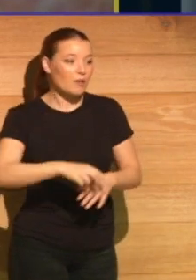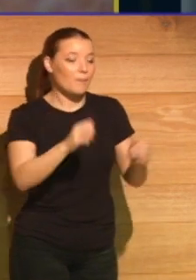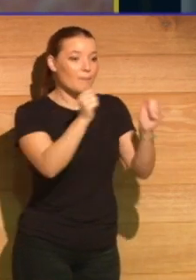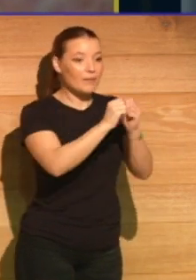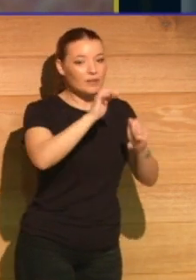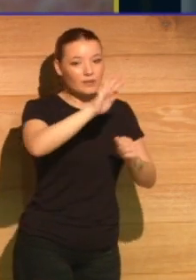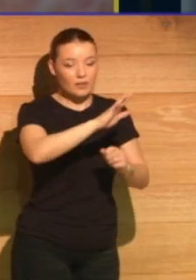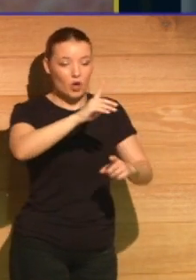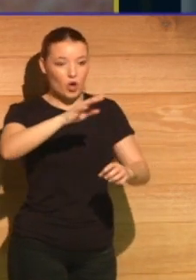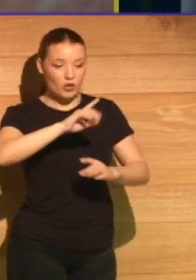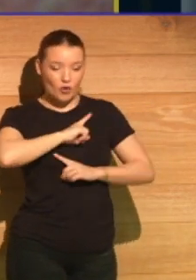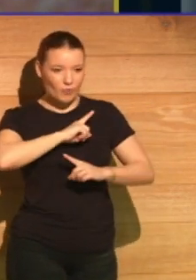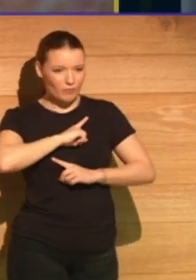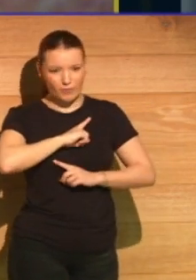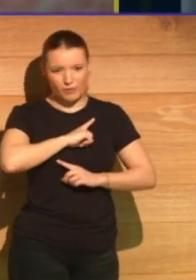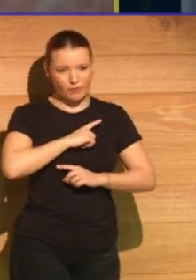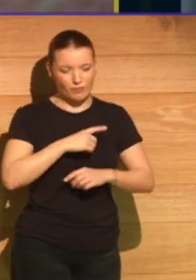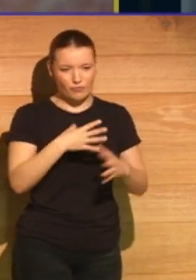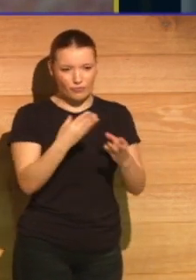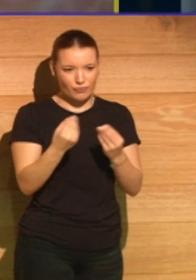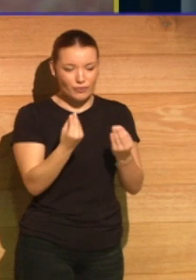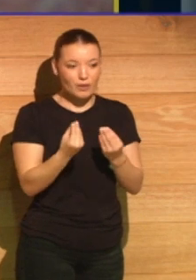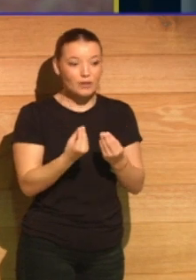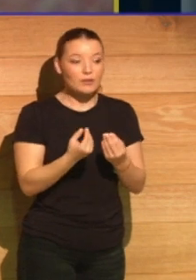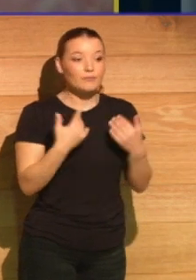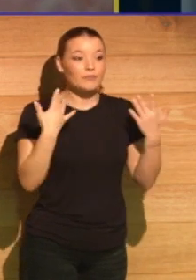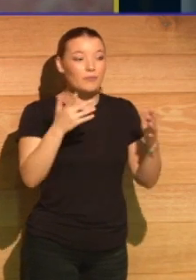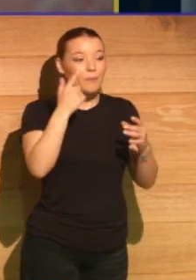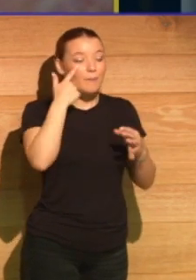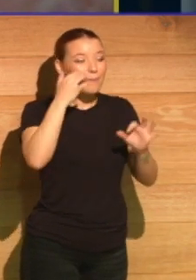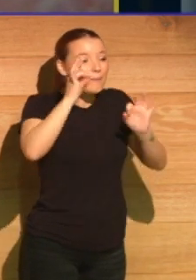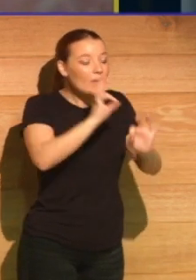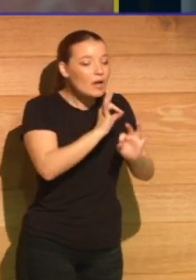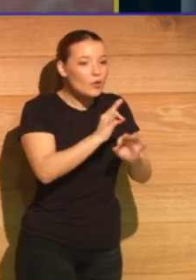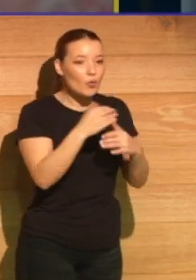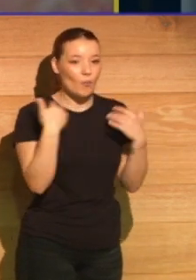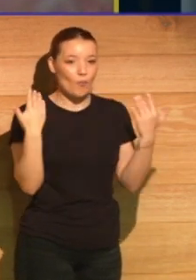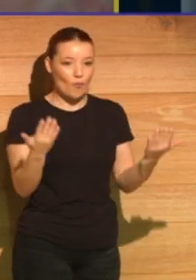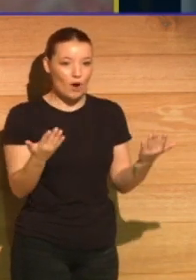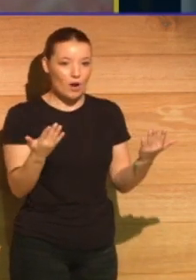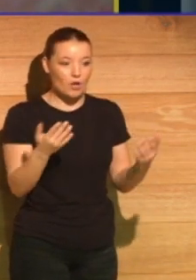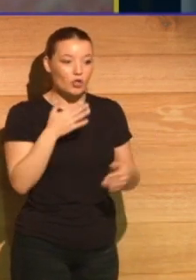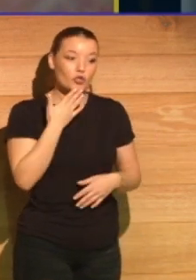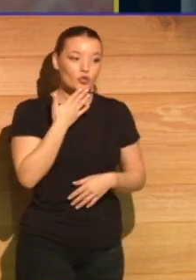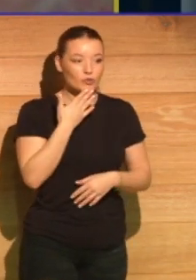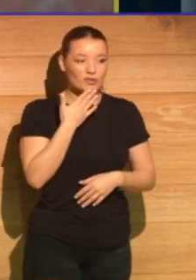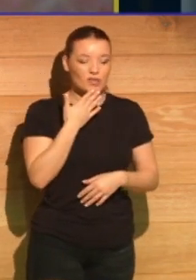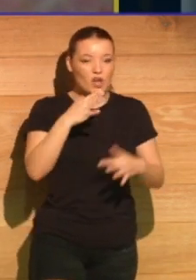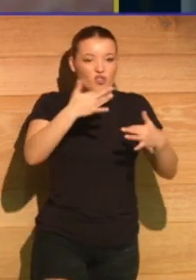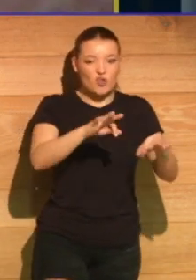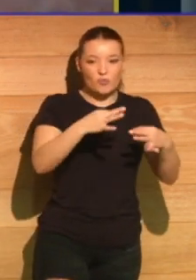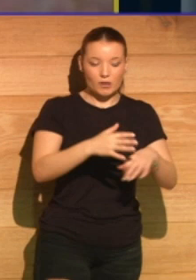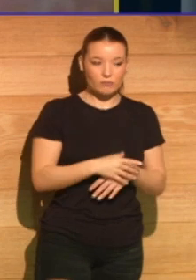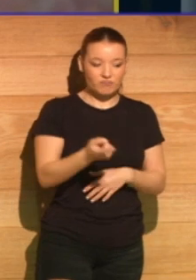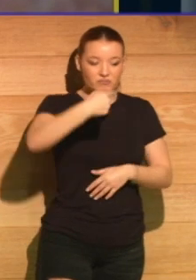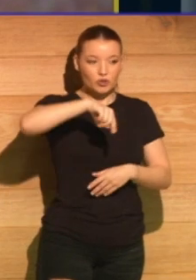Y la cuestión es que el peligro es que interioricemos eso como algo normal.